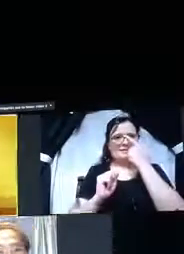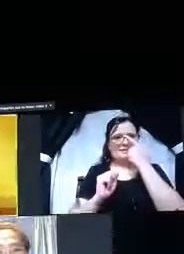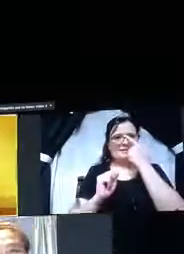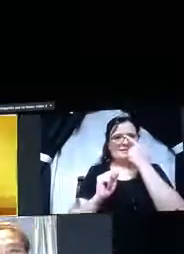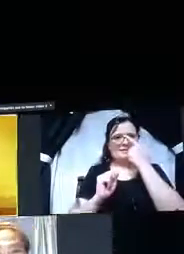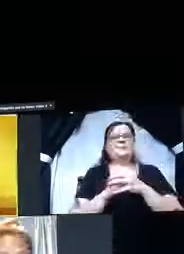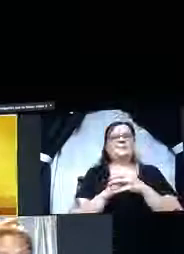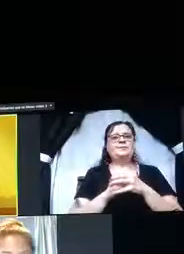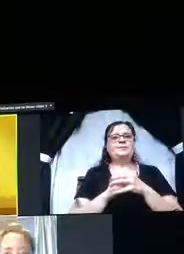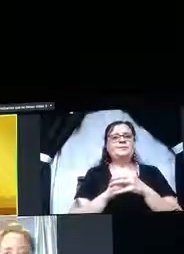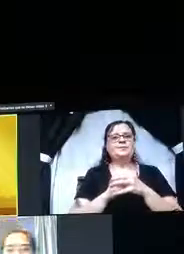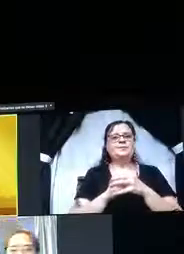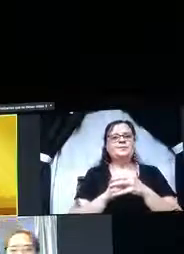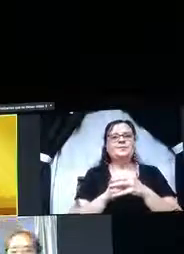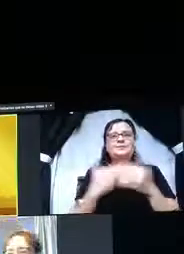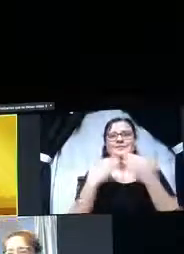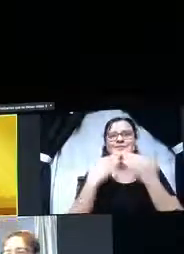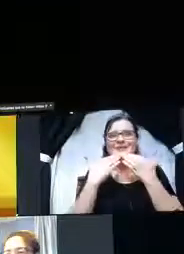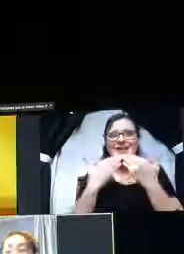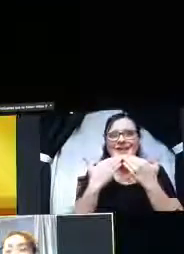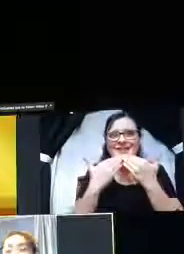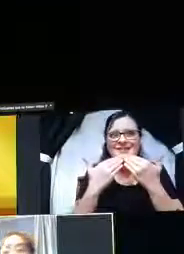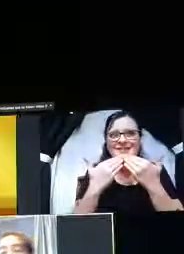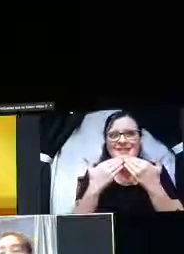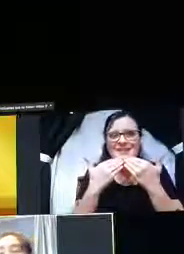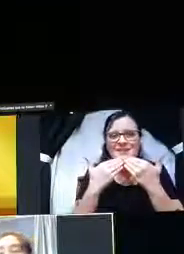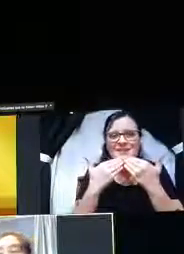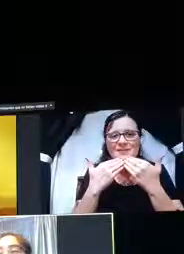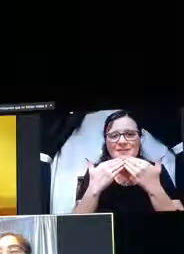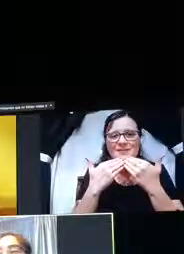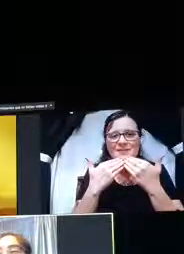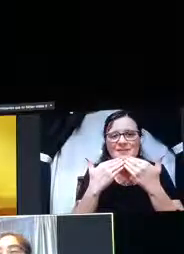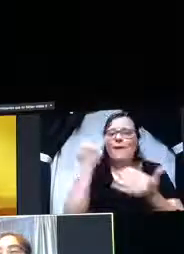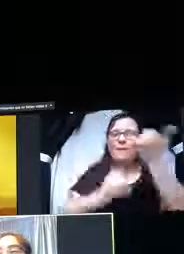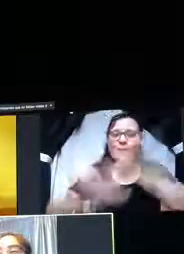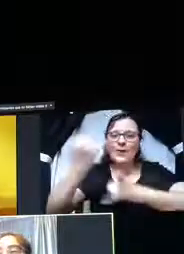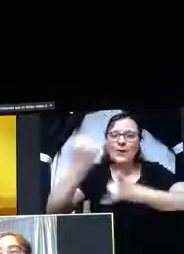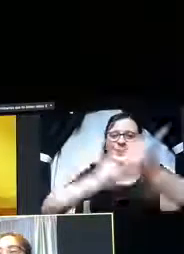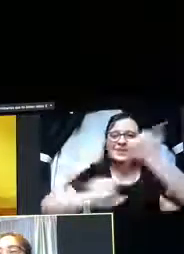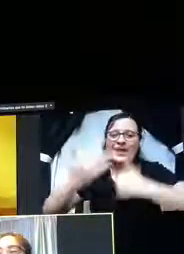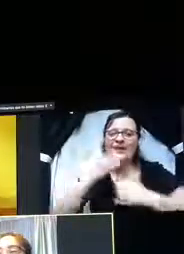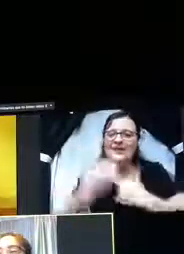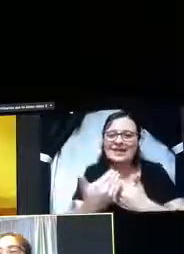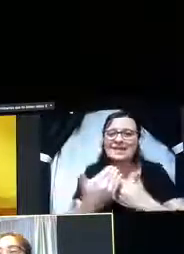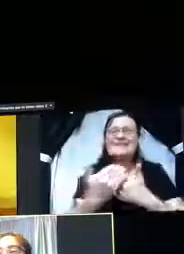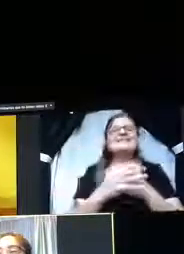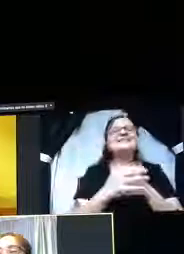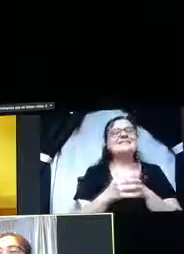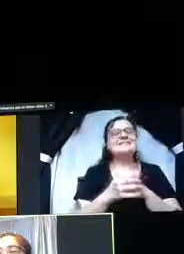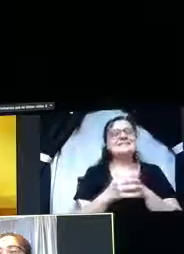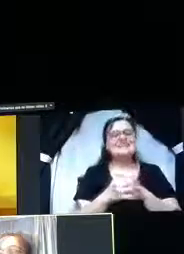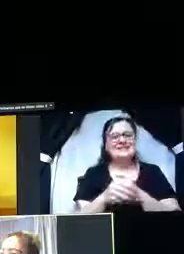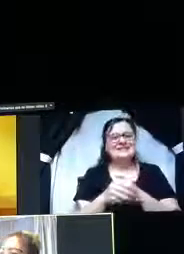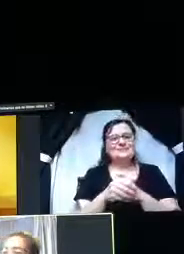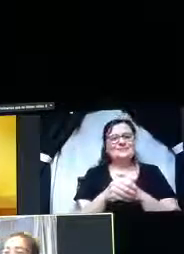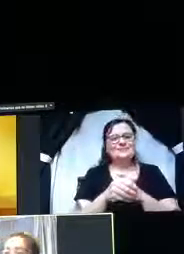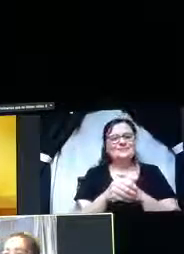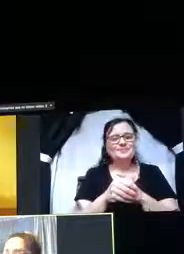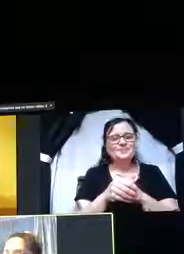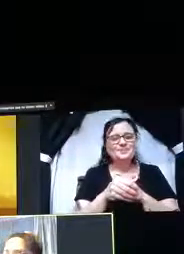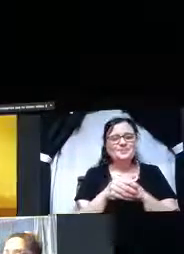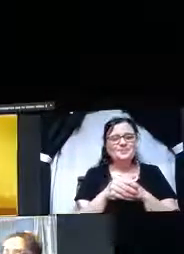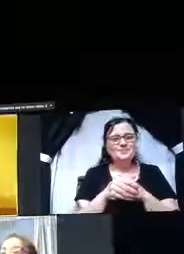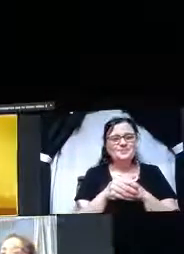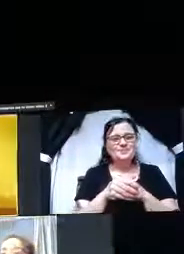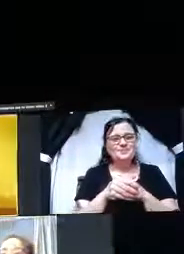receta. Pero, gracias por compartir la receta. claro, después hay que estudiar mucho, pero esa es la receta. Sí, esa es